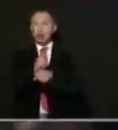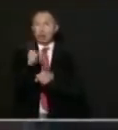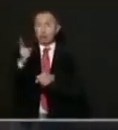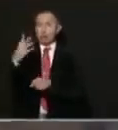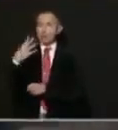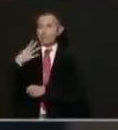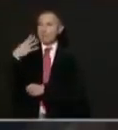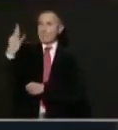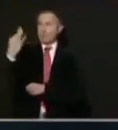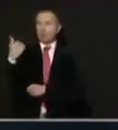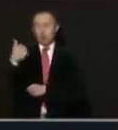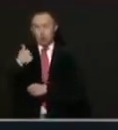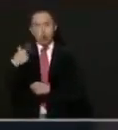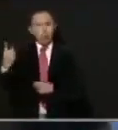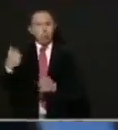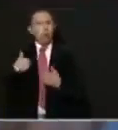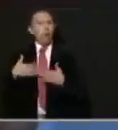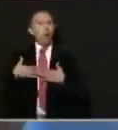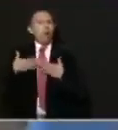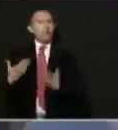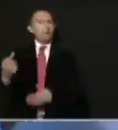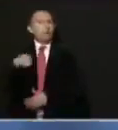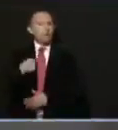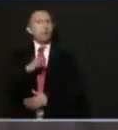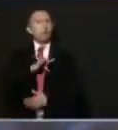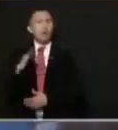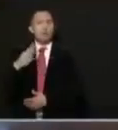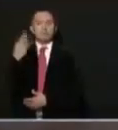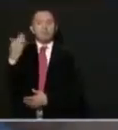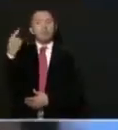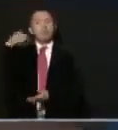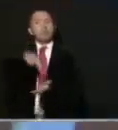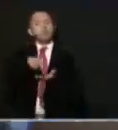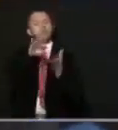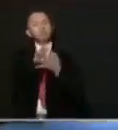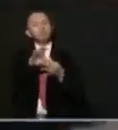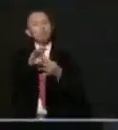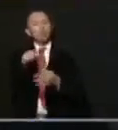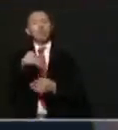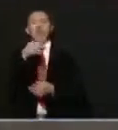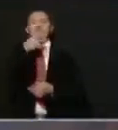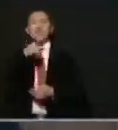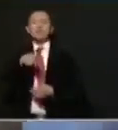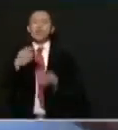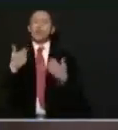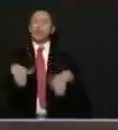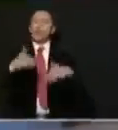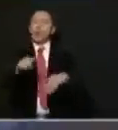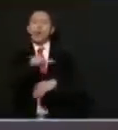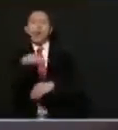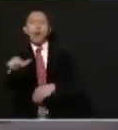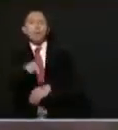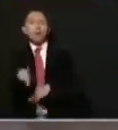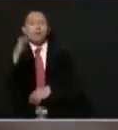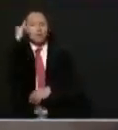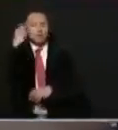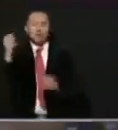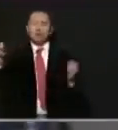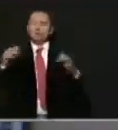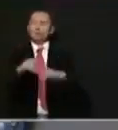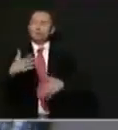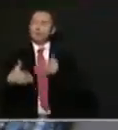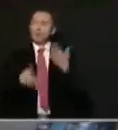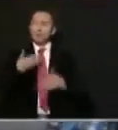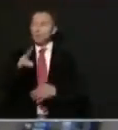conferido la confianza de estar aquí para hablar de esta ceremonia tan importante para los pueblos indígenas. Claro, claro. Pues todos estamos muy honrados de estar aquí.